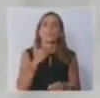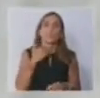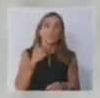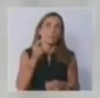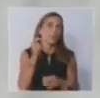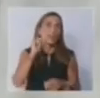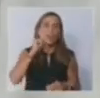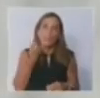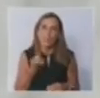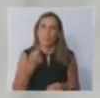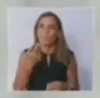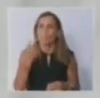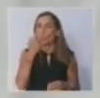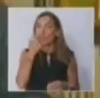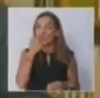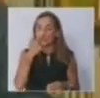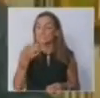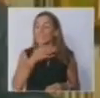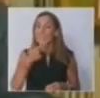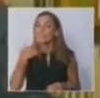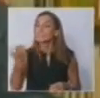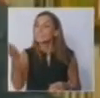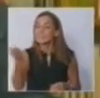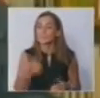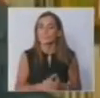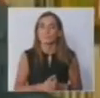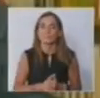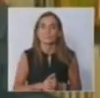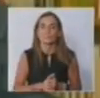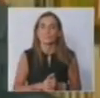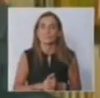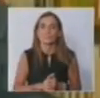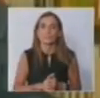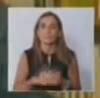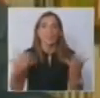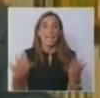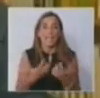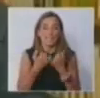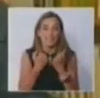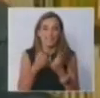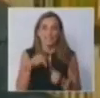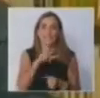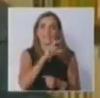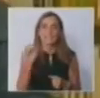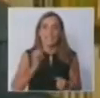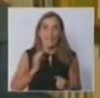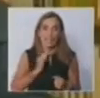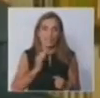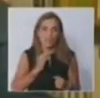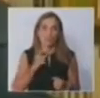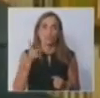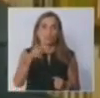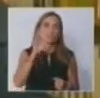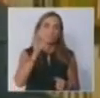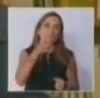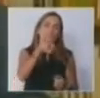¿no? Pero sí, querías aportarme algo, Iri, al respecto. No, que estábamos en el año del centenario, lo que me quería decir Irina. Bueno, todos han